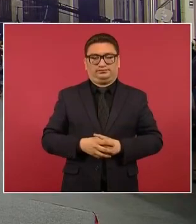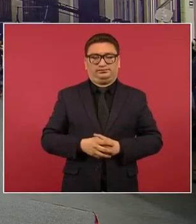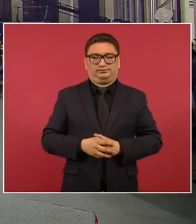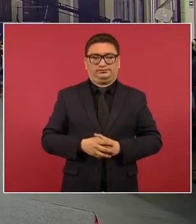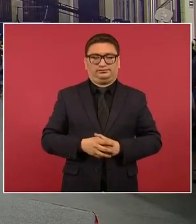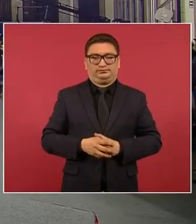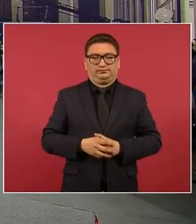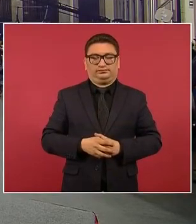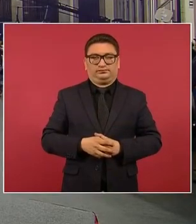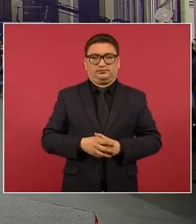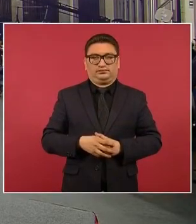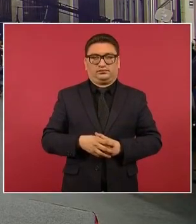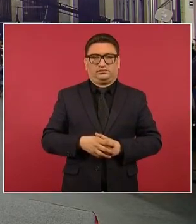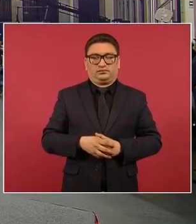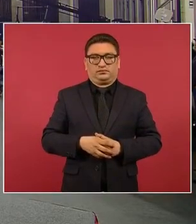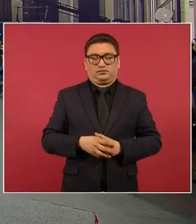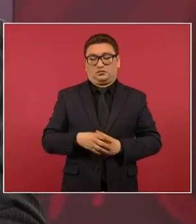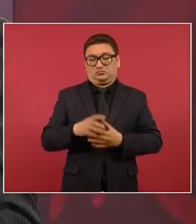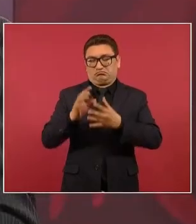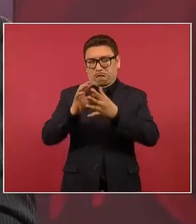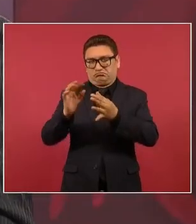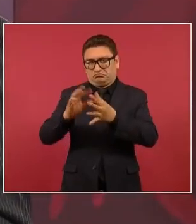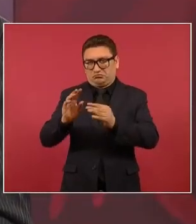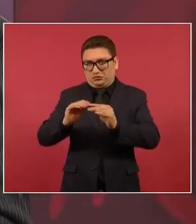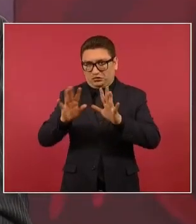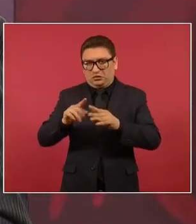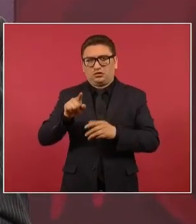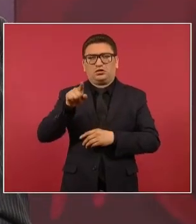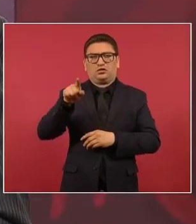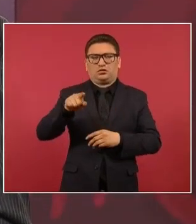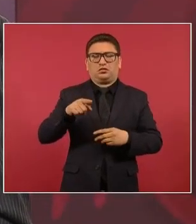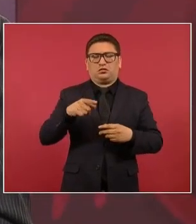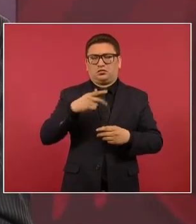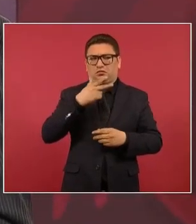Pero aún así está